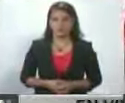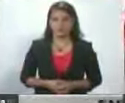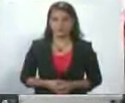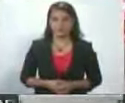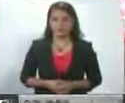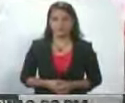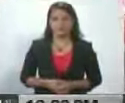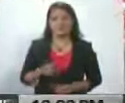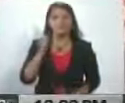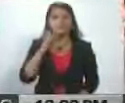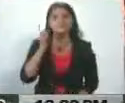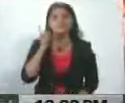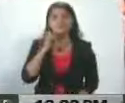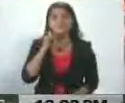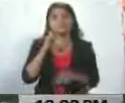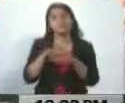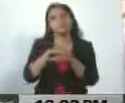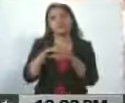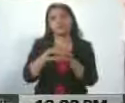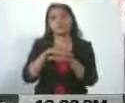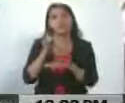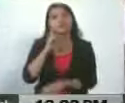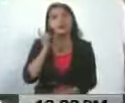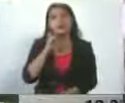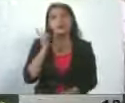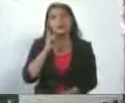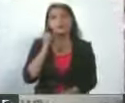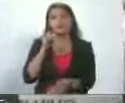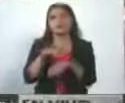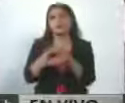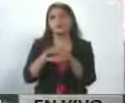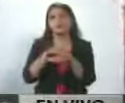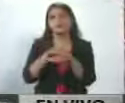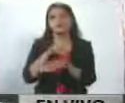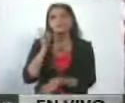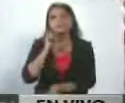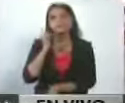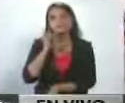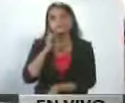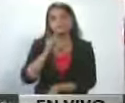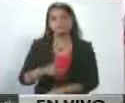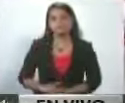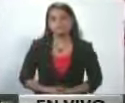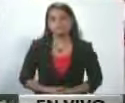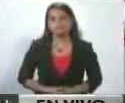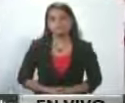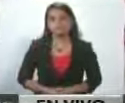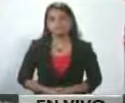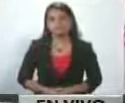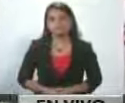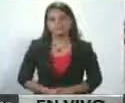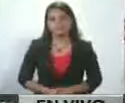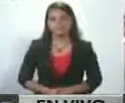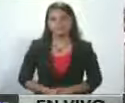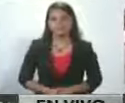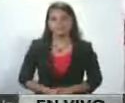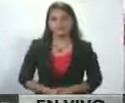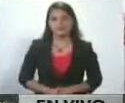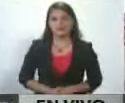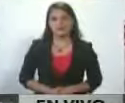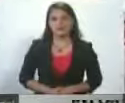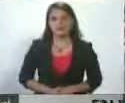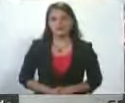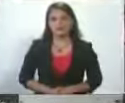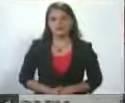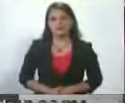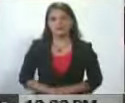fantasía del perverso Ramos Alud, de que en 6 meses acababan con el chavismo. Ya en el